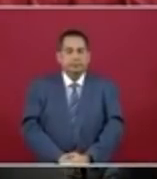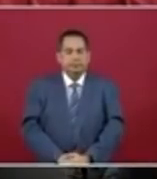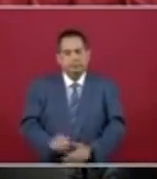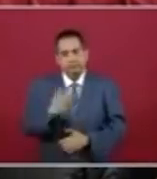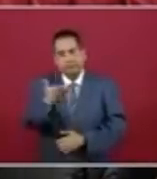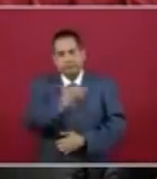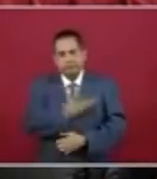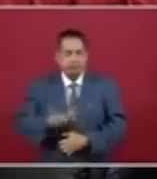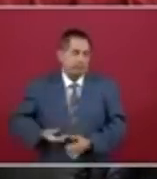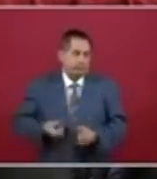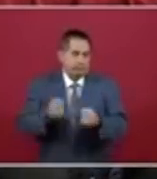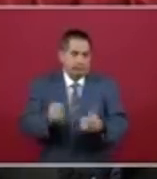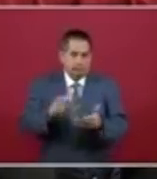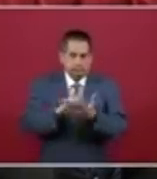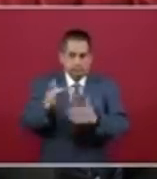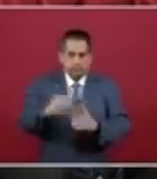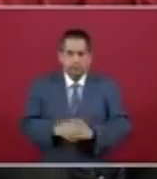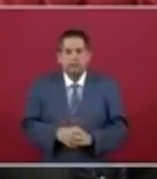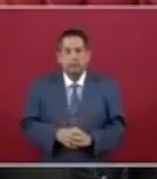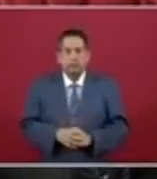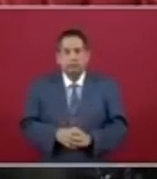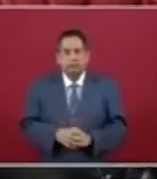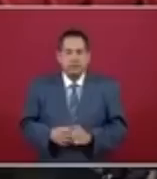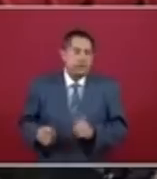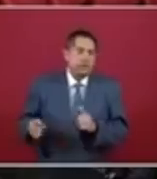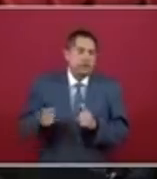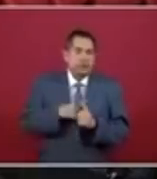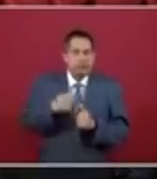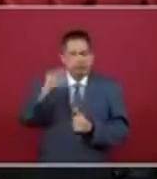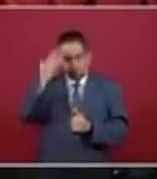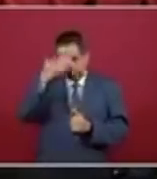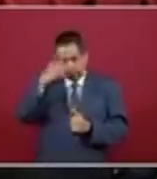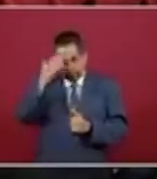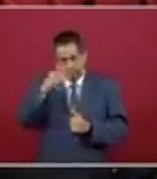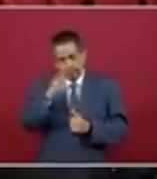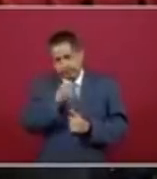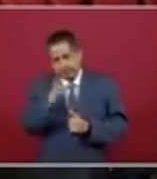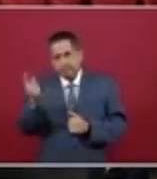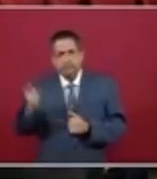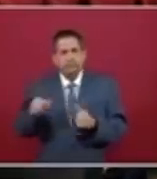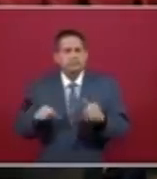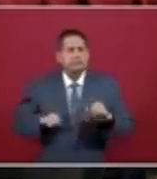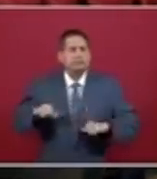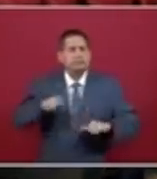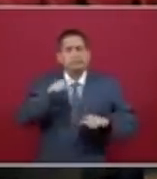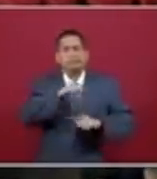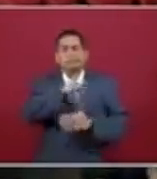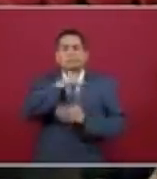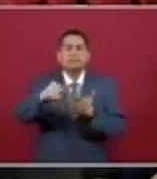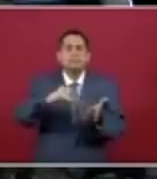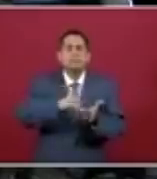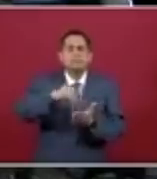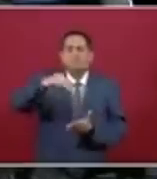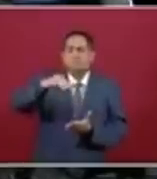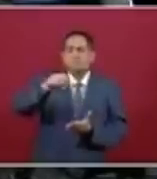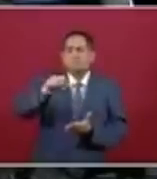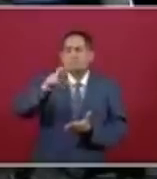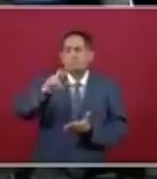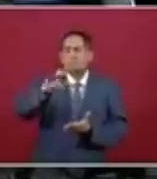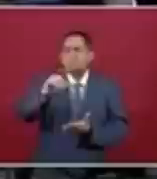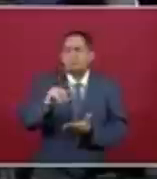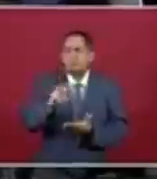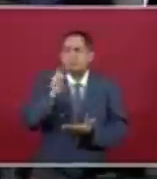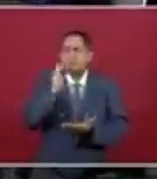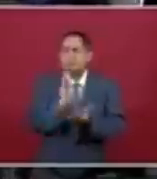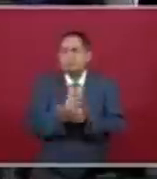Presidente, muchas gracias. Primero, saber si estas actividades que se van a realizar en las Islas Marías se van a restringir únicamente